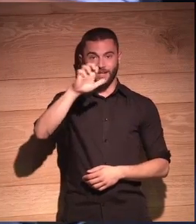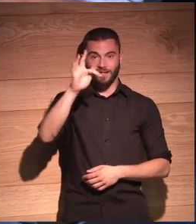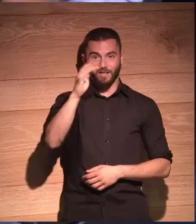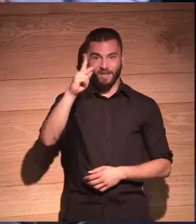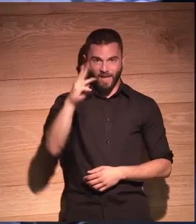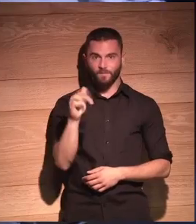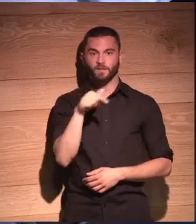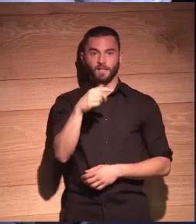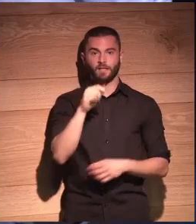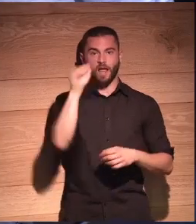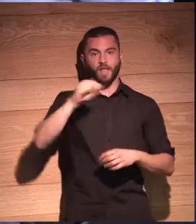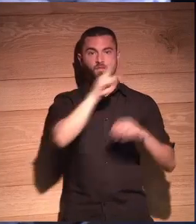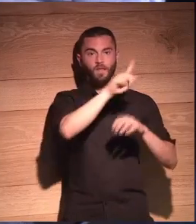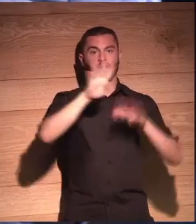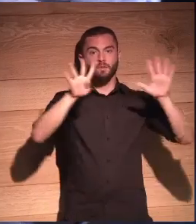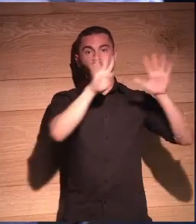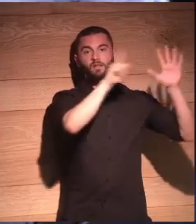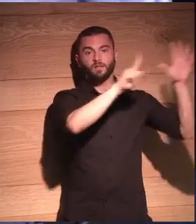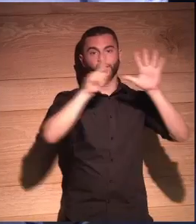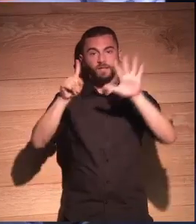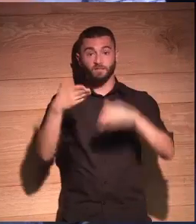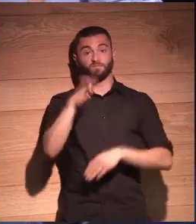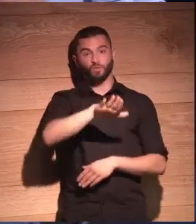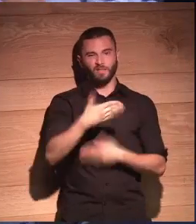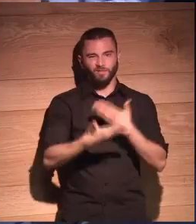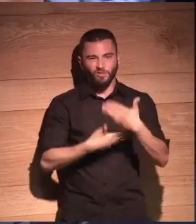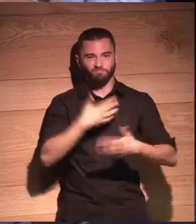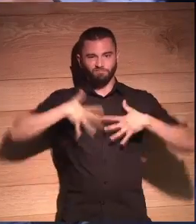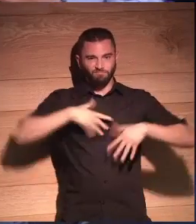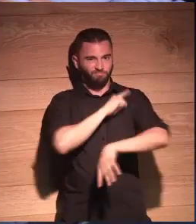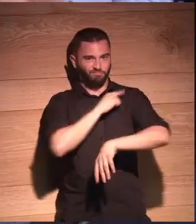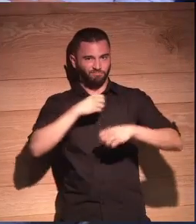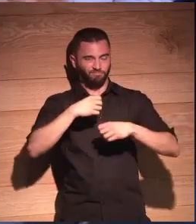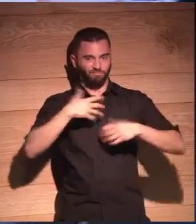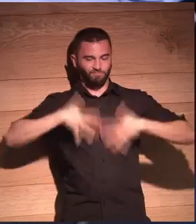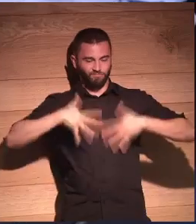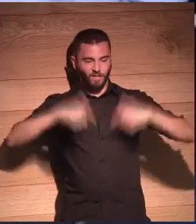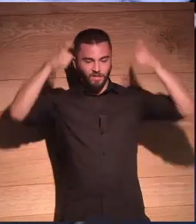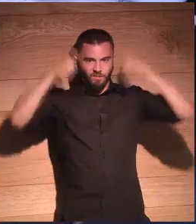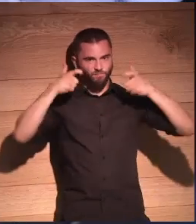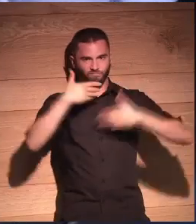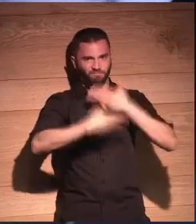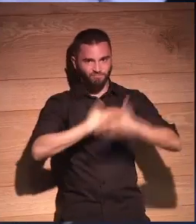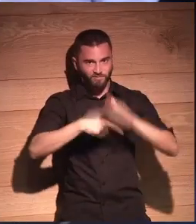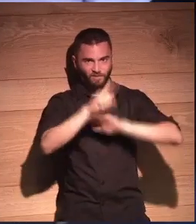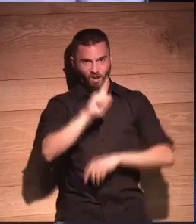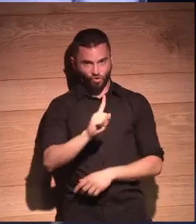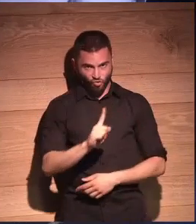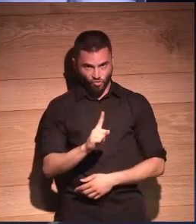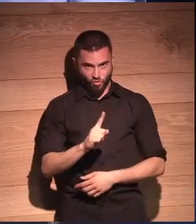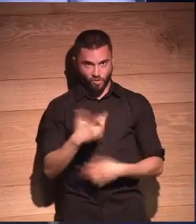66 no llegaron a desarrollar ni los trajes espaciales, los Khrushchev, no se sabe muy bien cómo funcionan en la